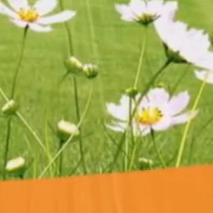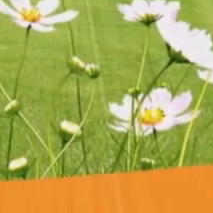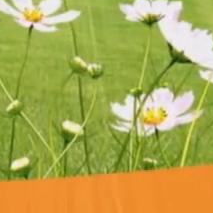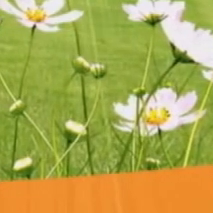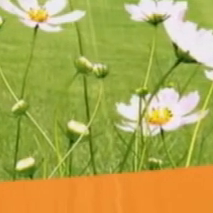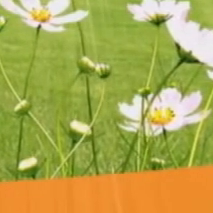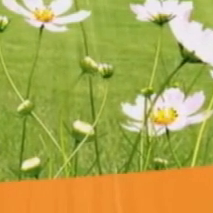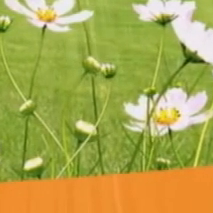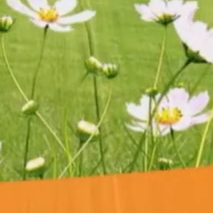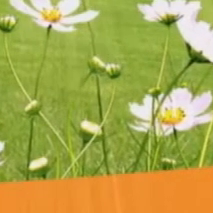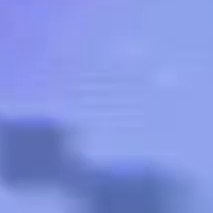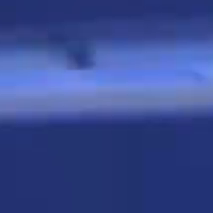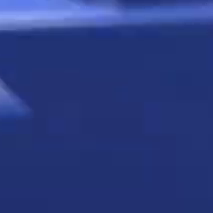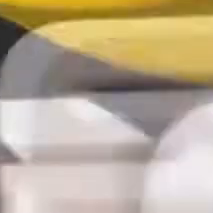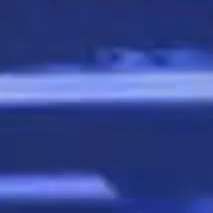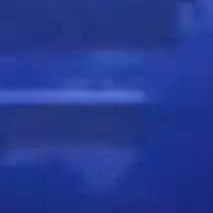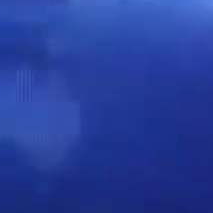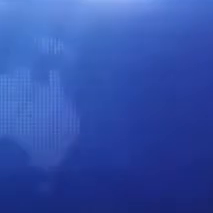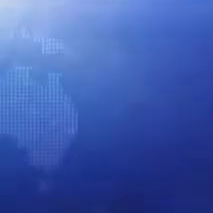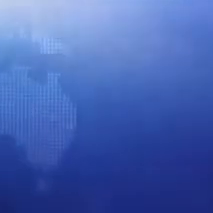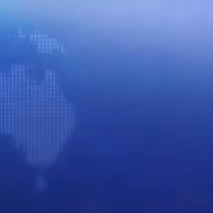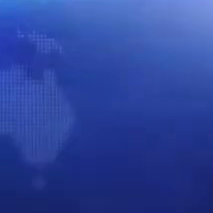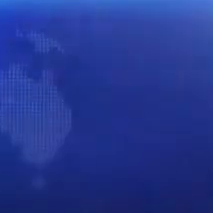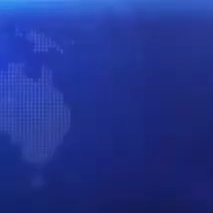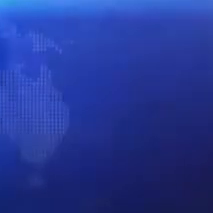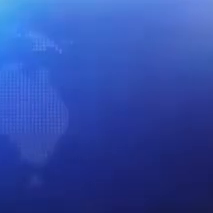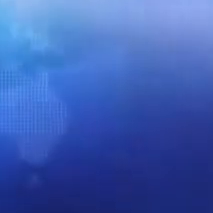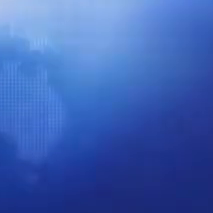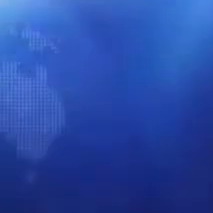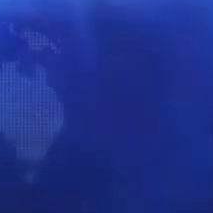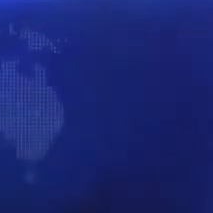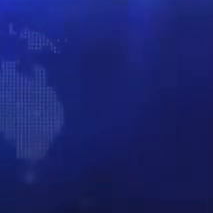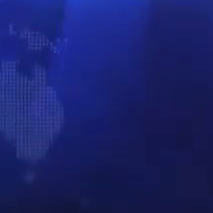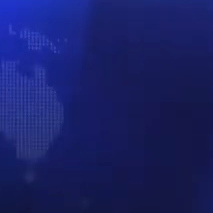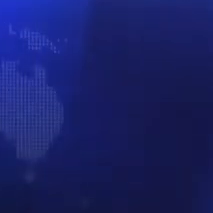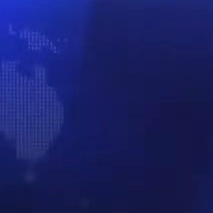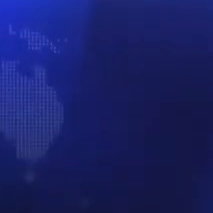Delicias, líder en limpieza, Enlace Noticias, el noticiero que usted quiere ver.